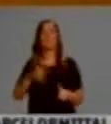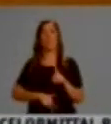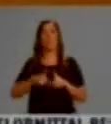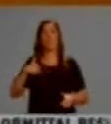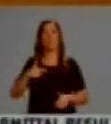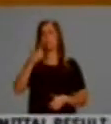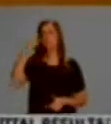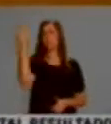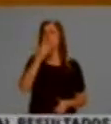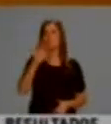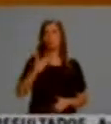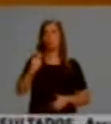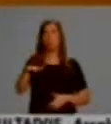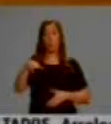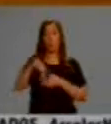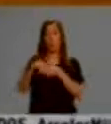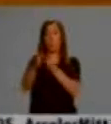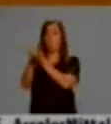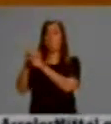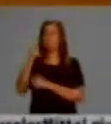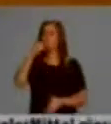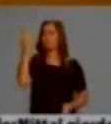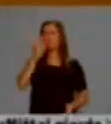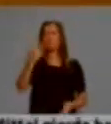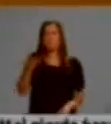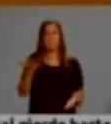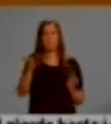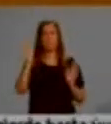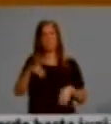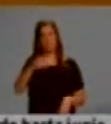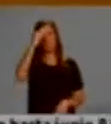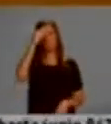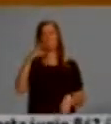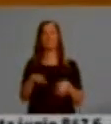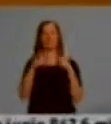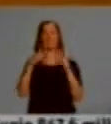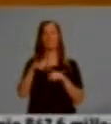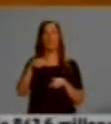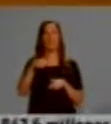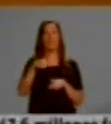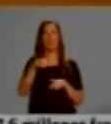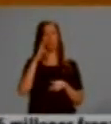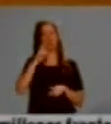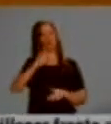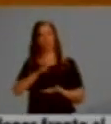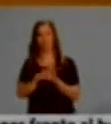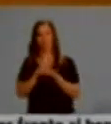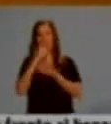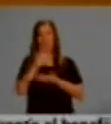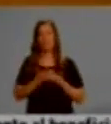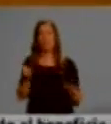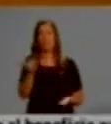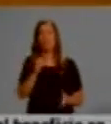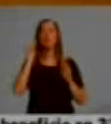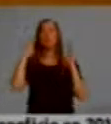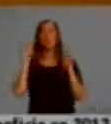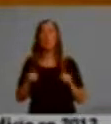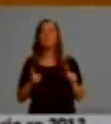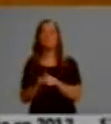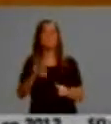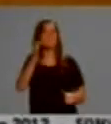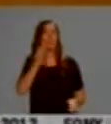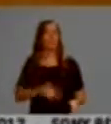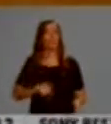no confía en los dirigentes de su propio partido, ¿cómo esperan ustedes que lo haga la sociedad española cuando ha dicho su